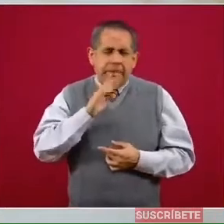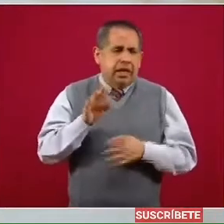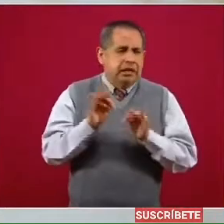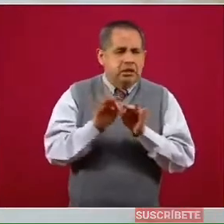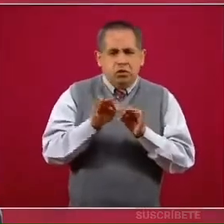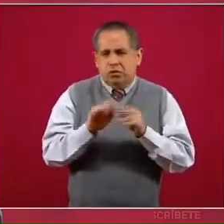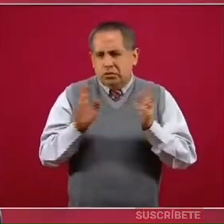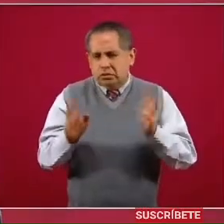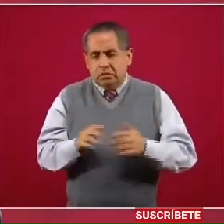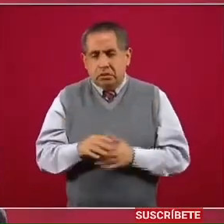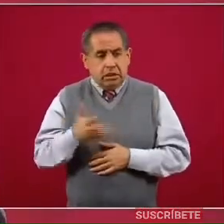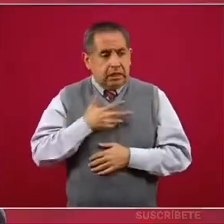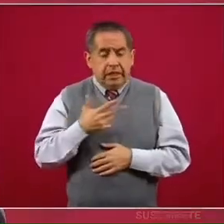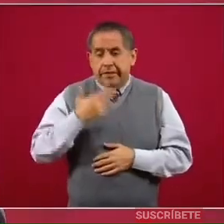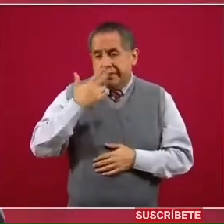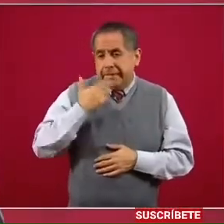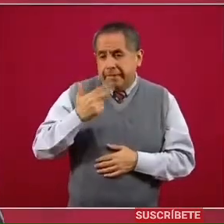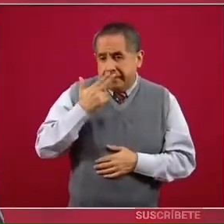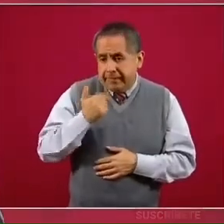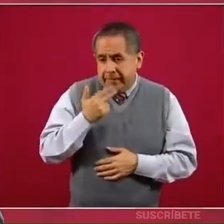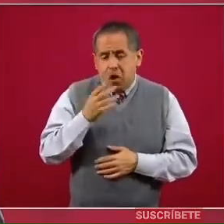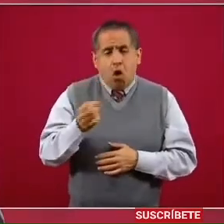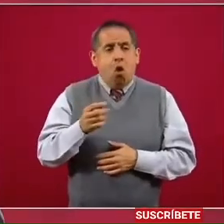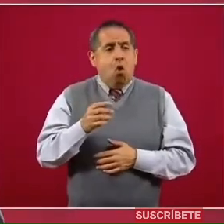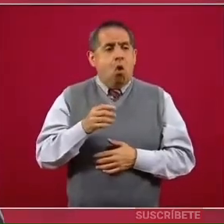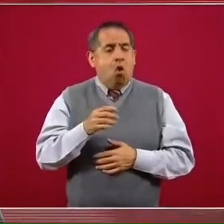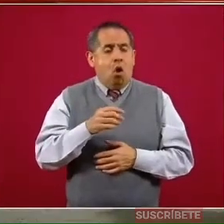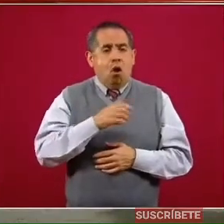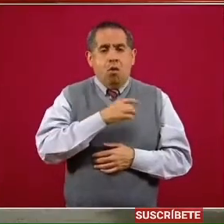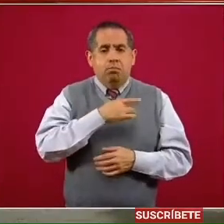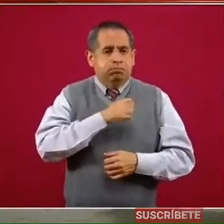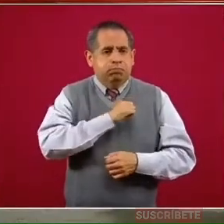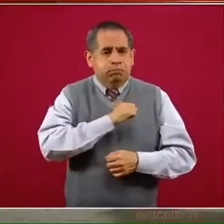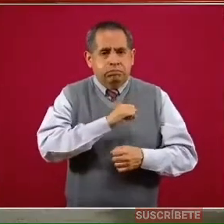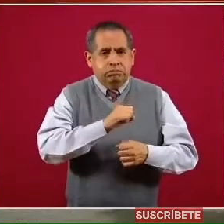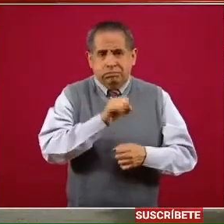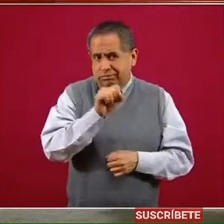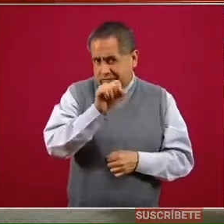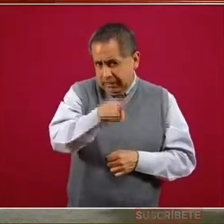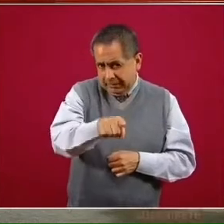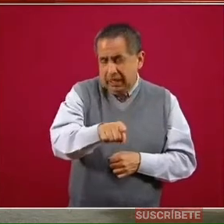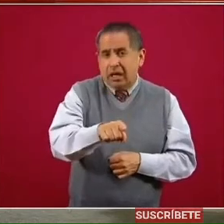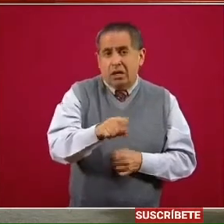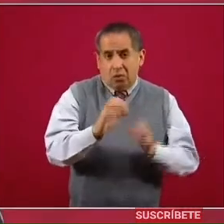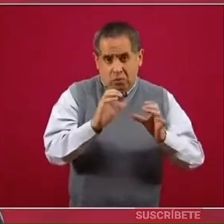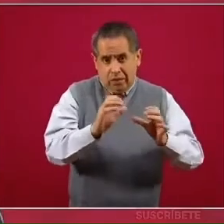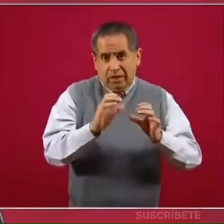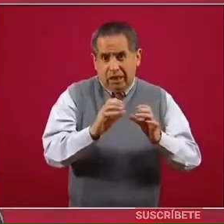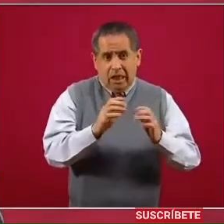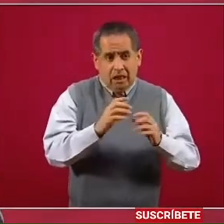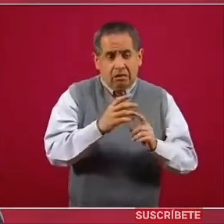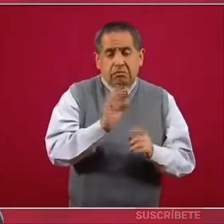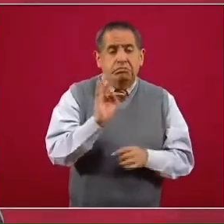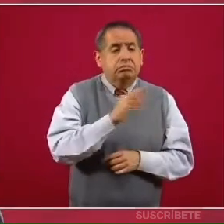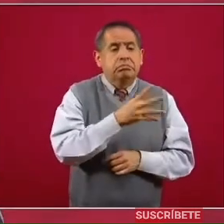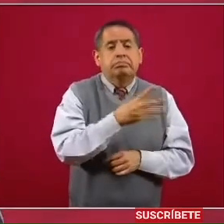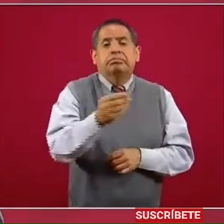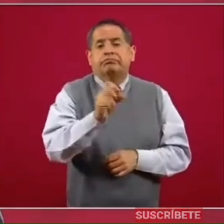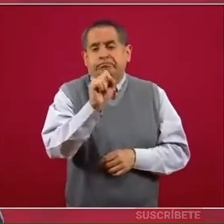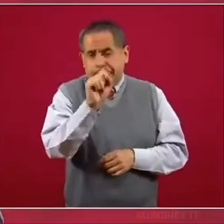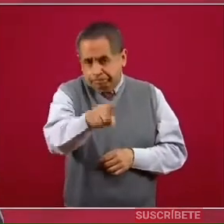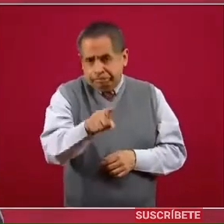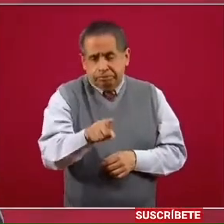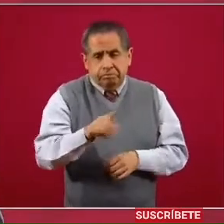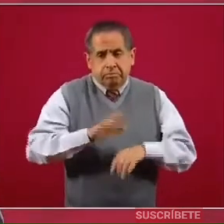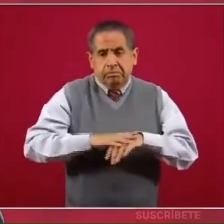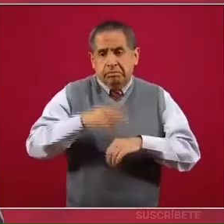mamá, tíos, que tienen diabetes o que tienen hipertensión, considérese también dentro del grupo que